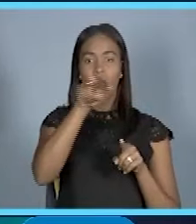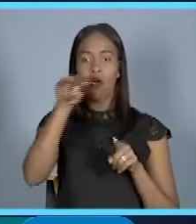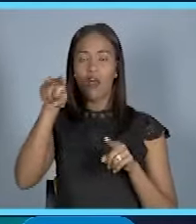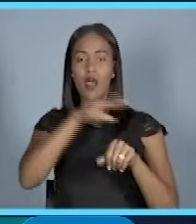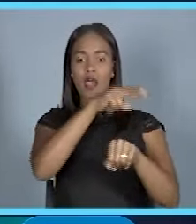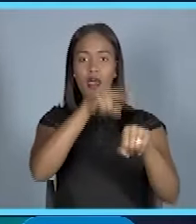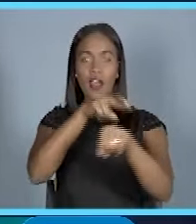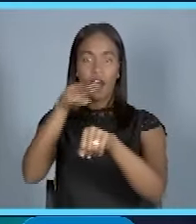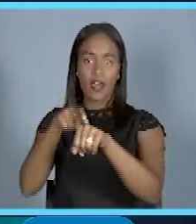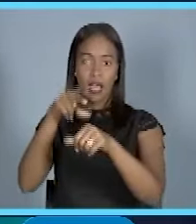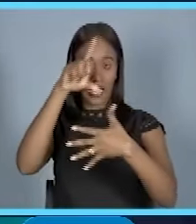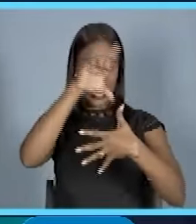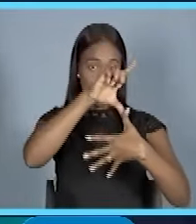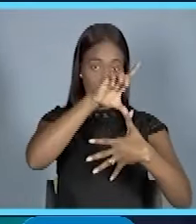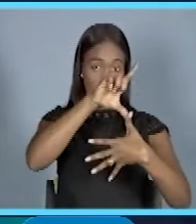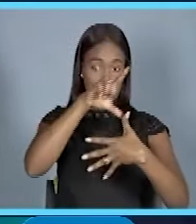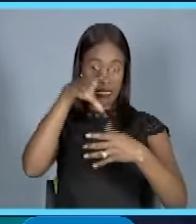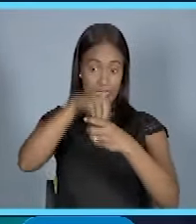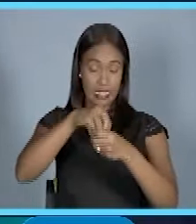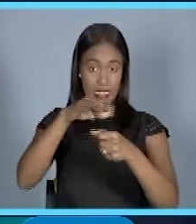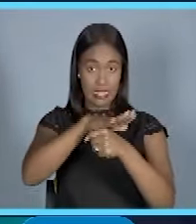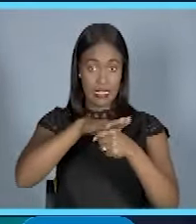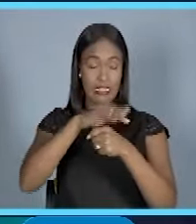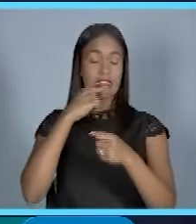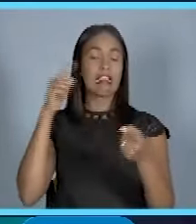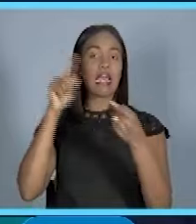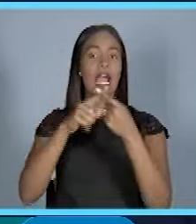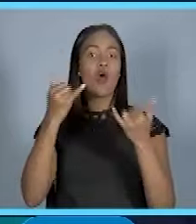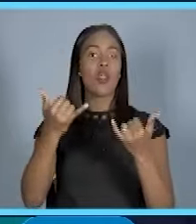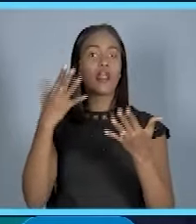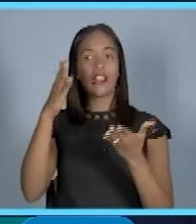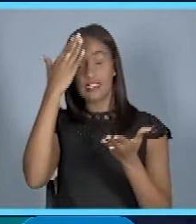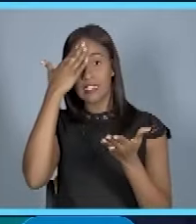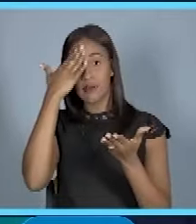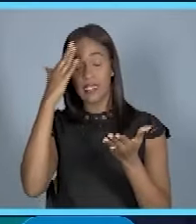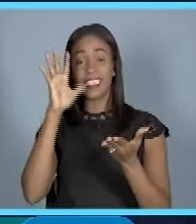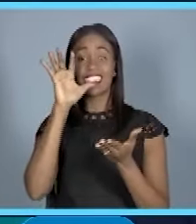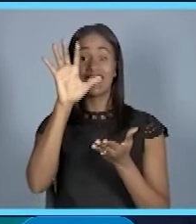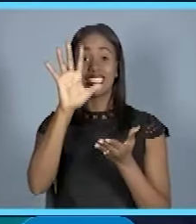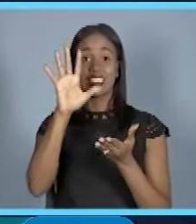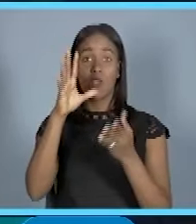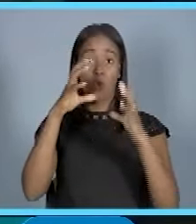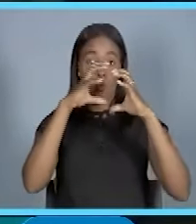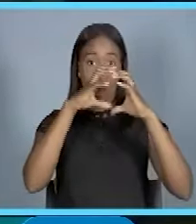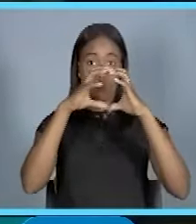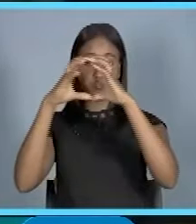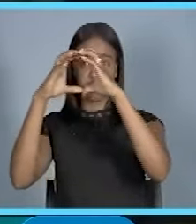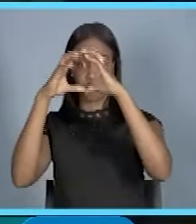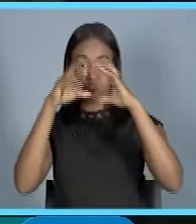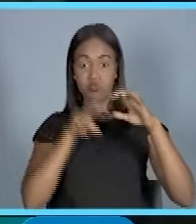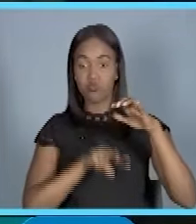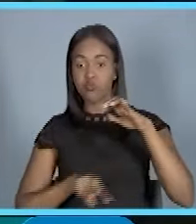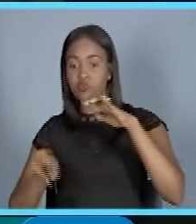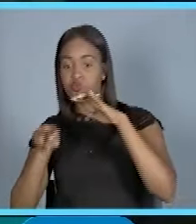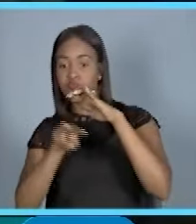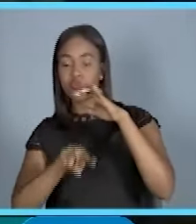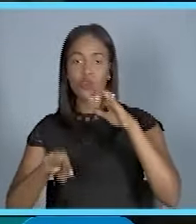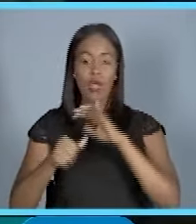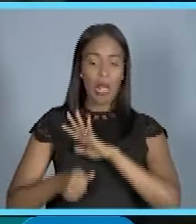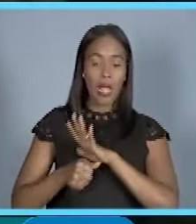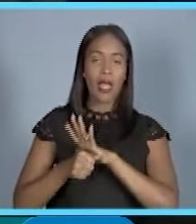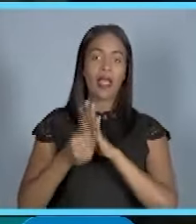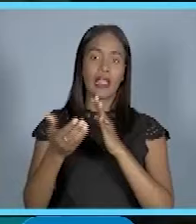incluido Latinoamérica, señaló que hasta la fecha tienen conocimiento de que 5 aparatos de este tipo han sobrevolado su